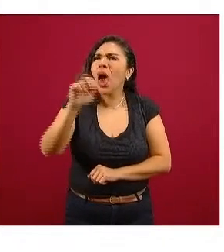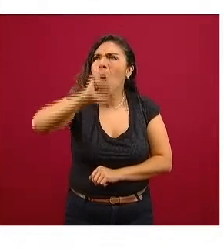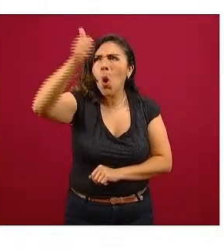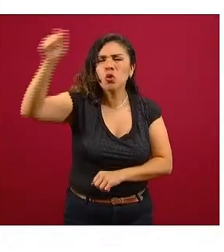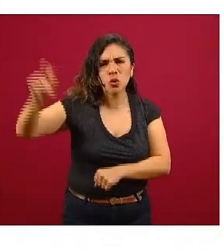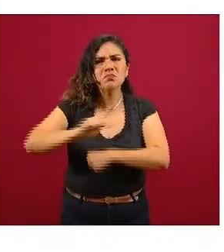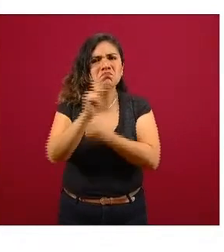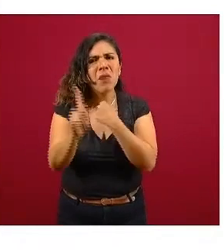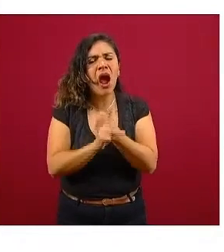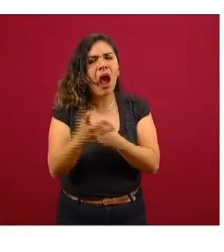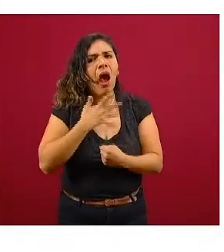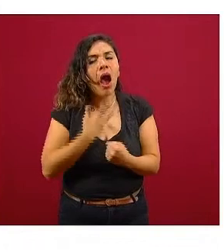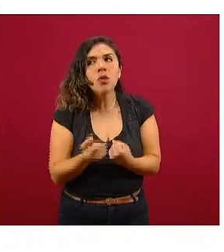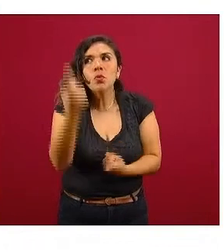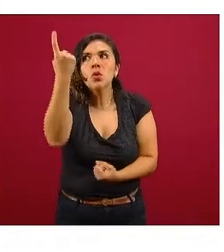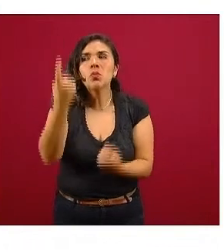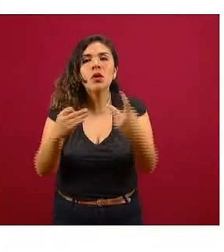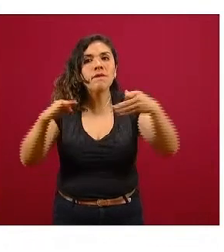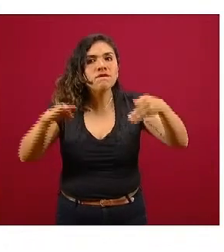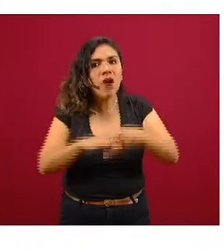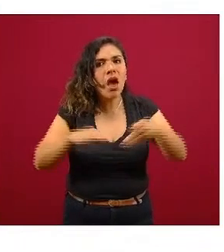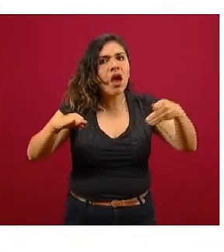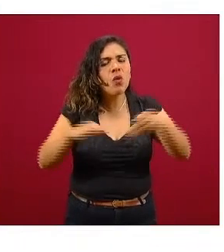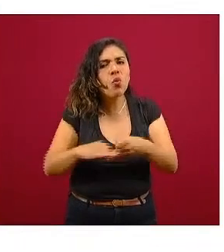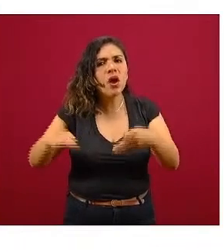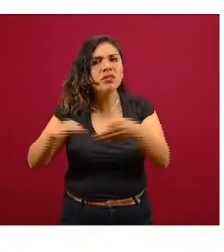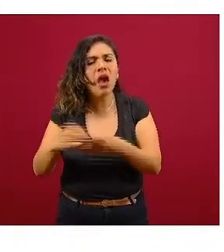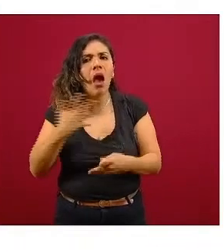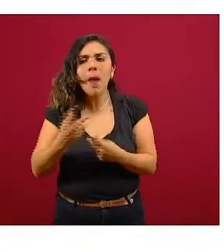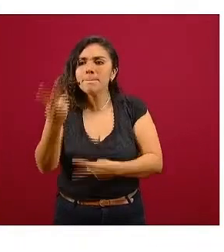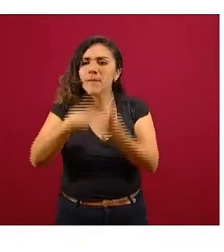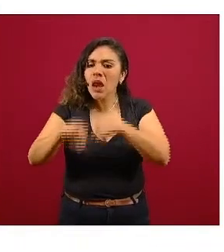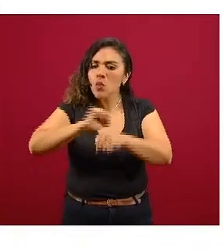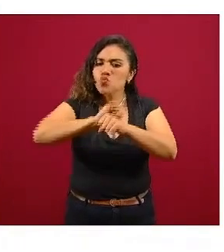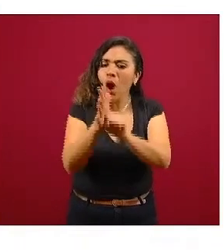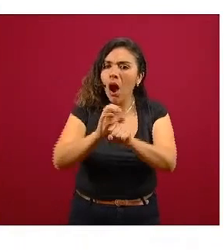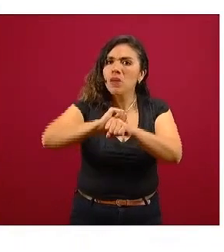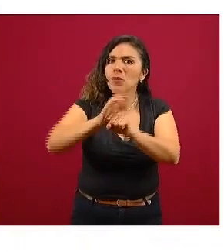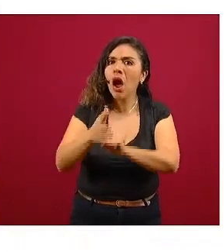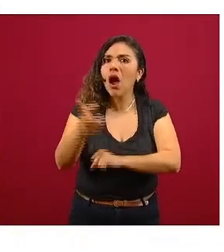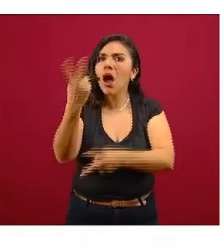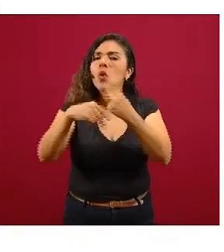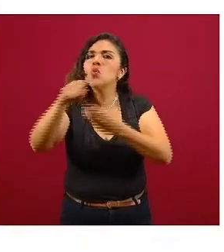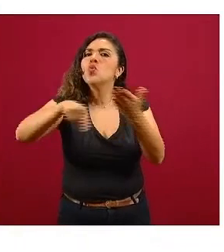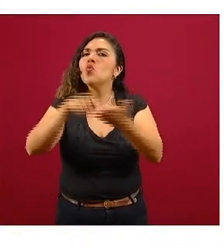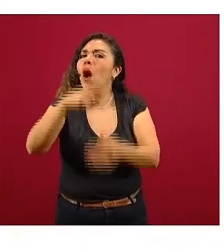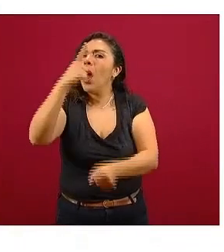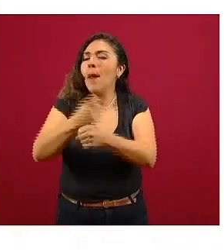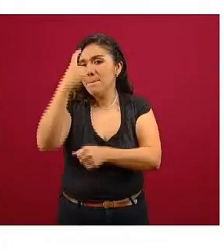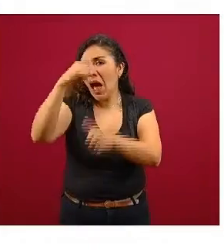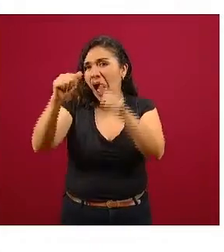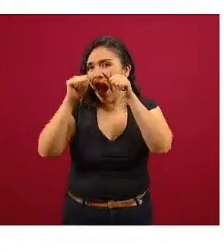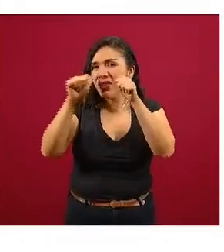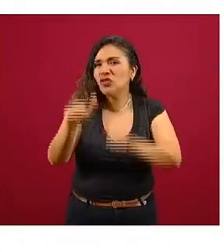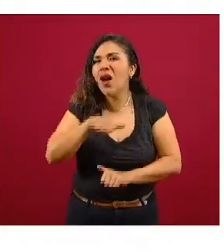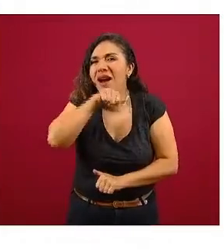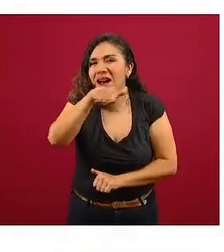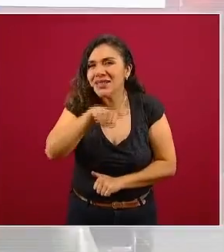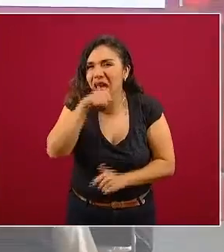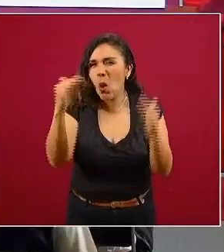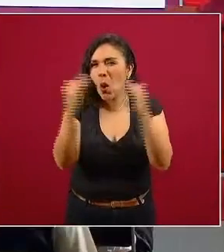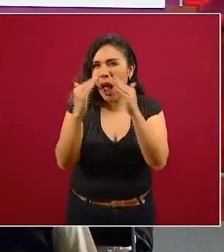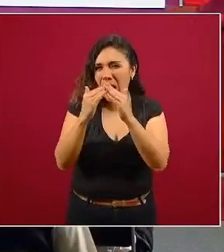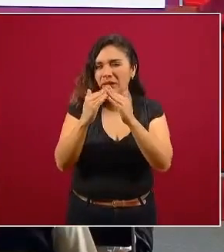otros países se presentaban frecuentemente brotes epidémicos en estos sitios.